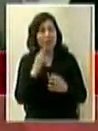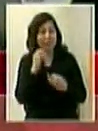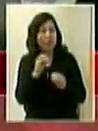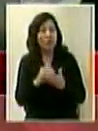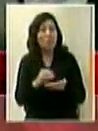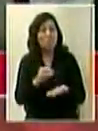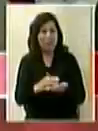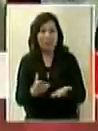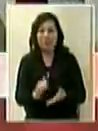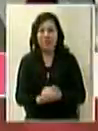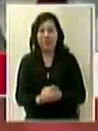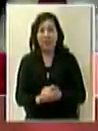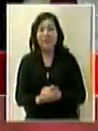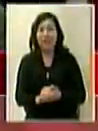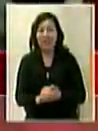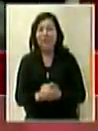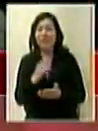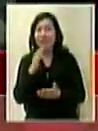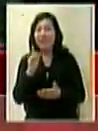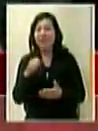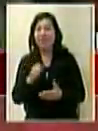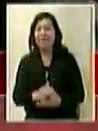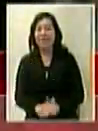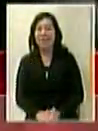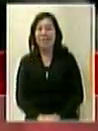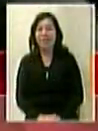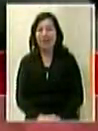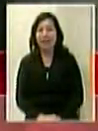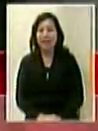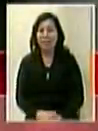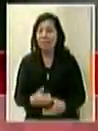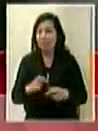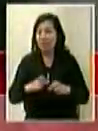ahora que está calmándose el ambiente. Ok, gracias. El presidente del